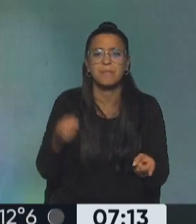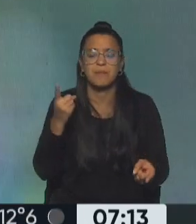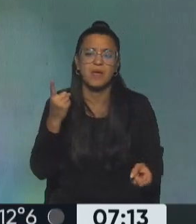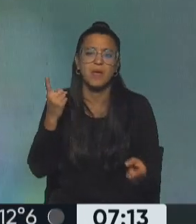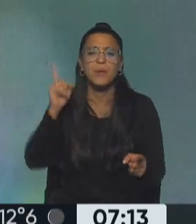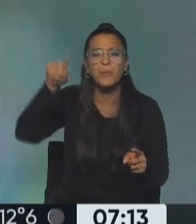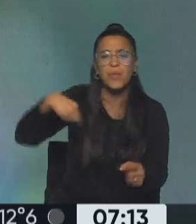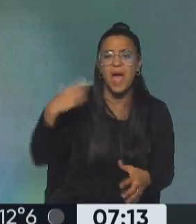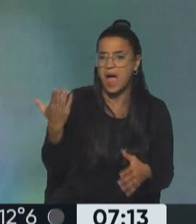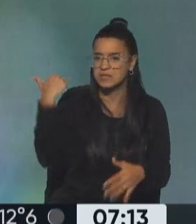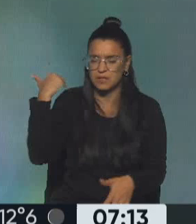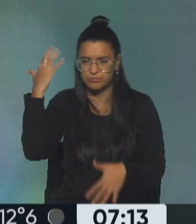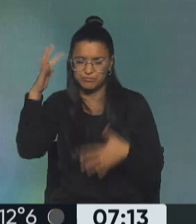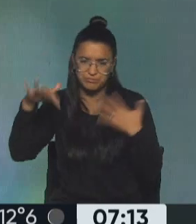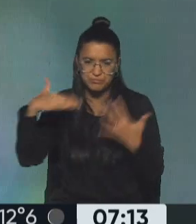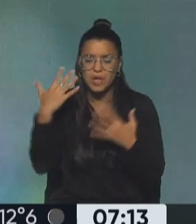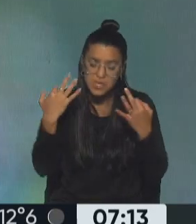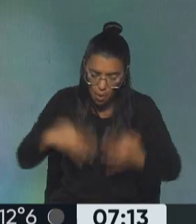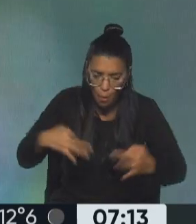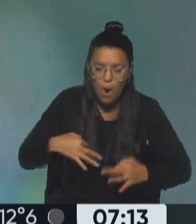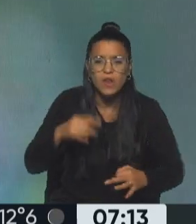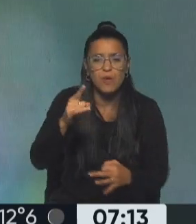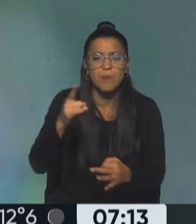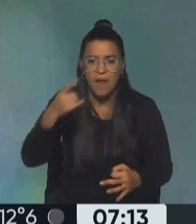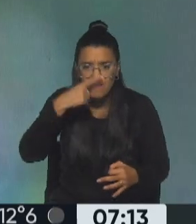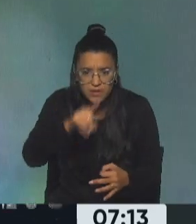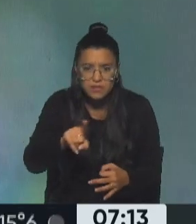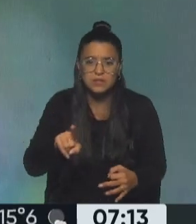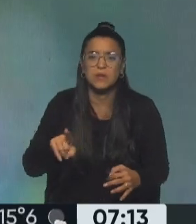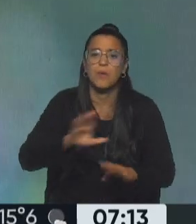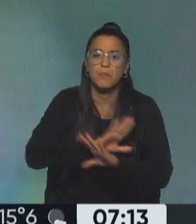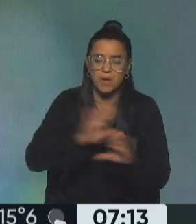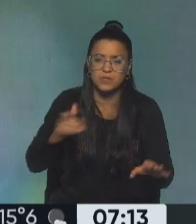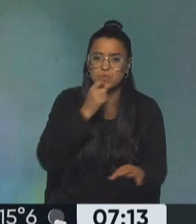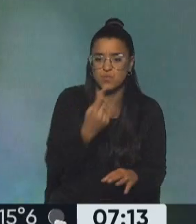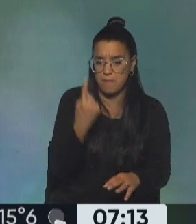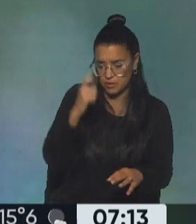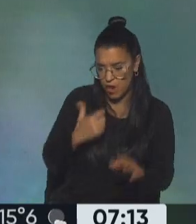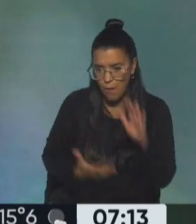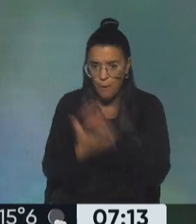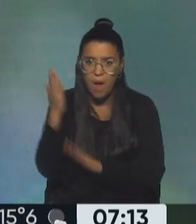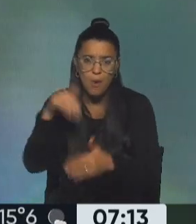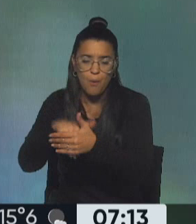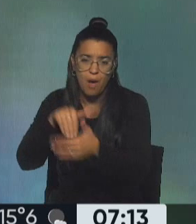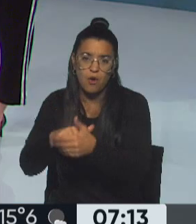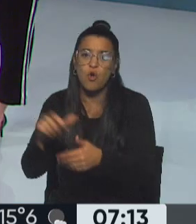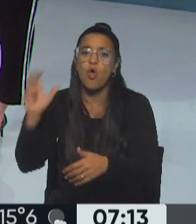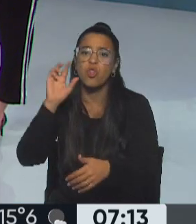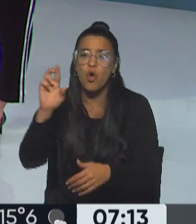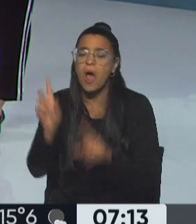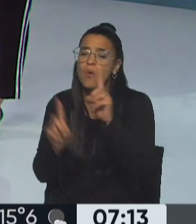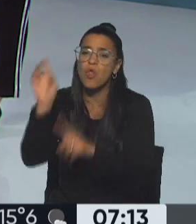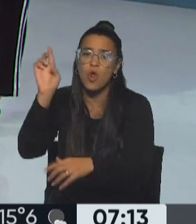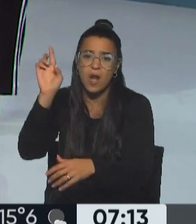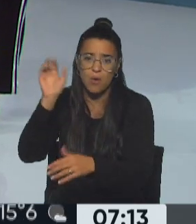en el día de ayer y Estaría bueno para que para finalizar terminar una persona va al banco y tiene una cuenta en dólares y tiene algunos